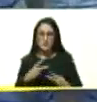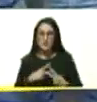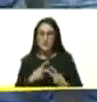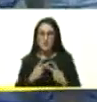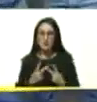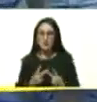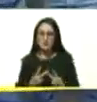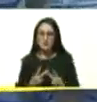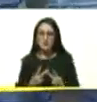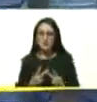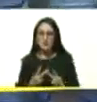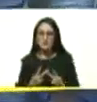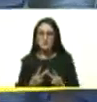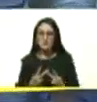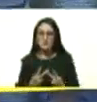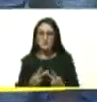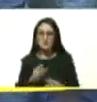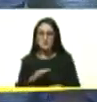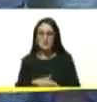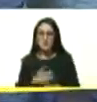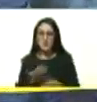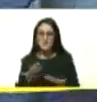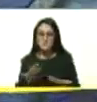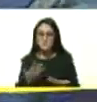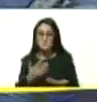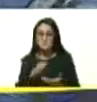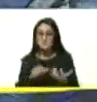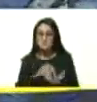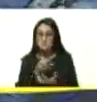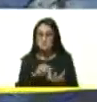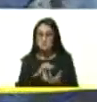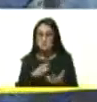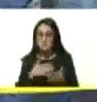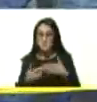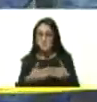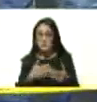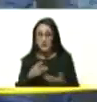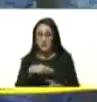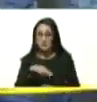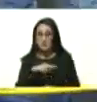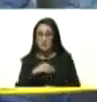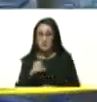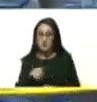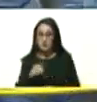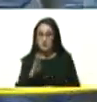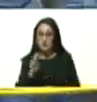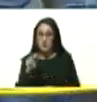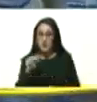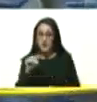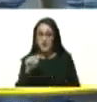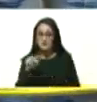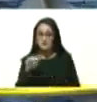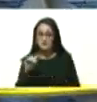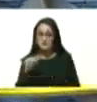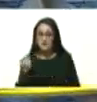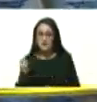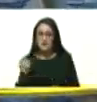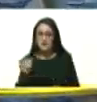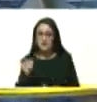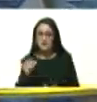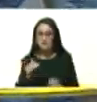voluntad, con la dedicación, porque a pesar de las complejidades, como lo he dicho, nosotros en Bonanza, bueno, no alcanzamos